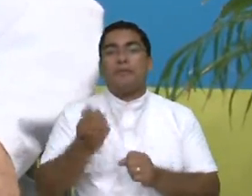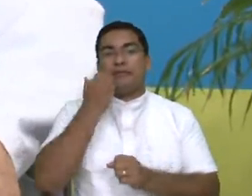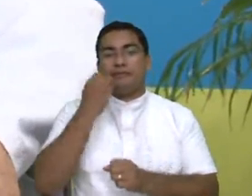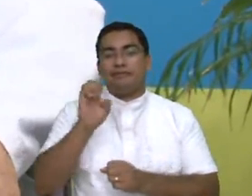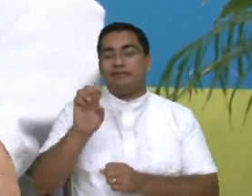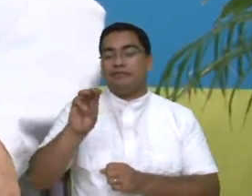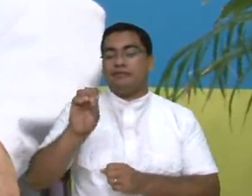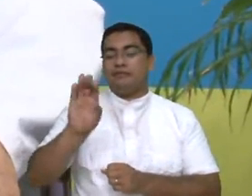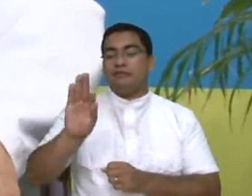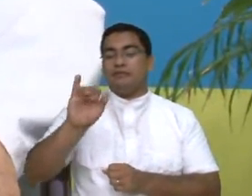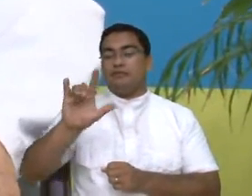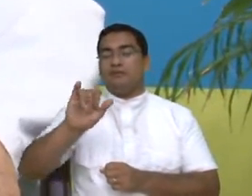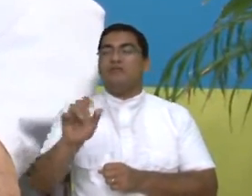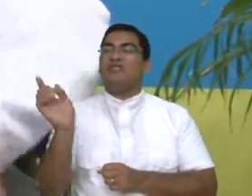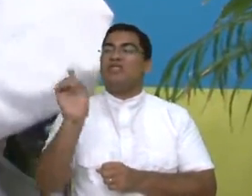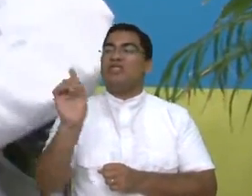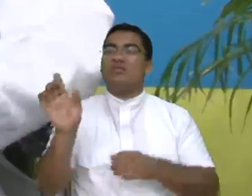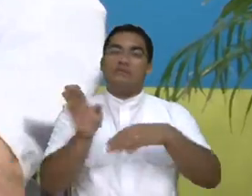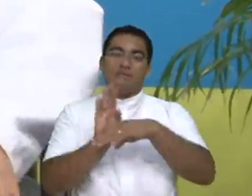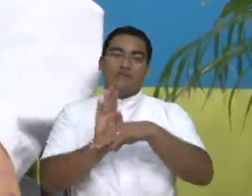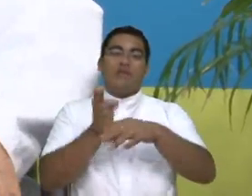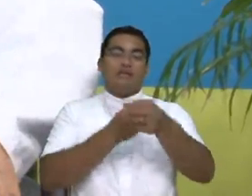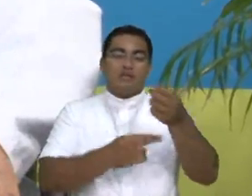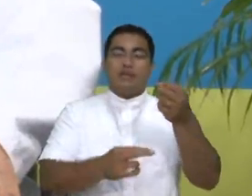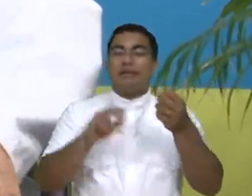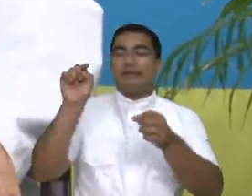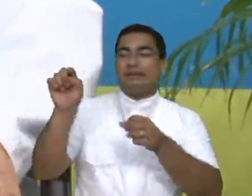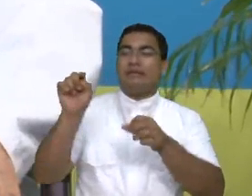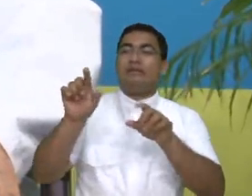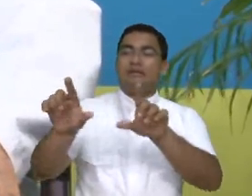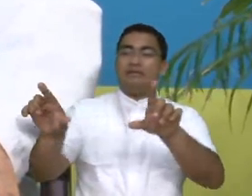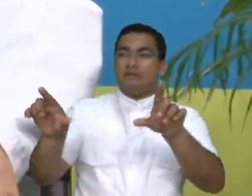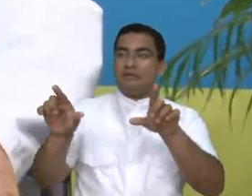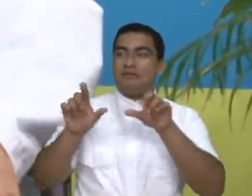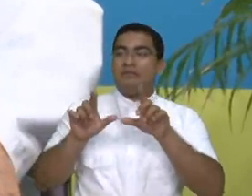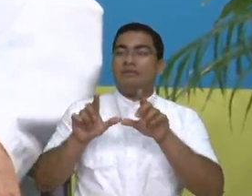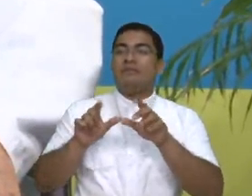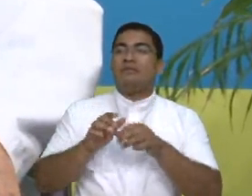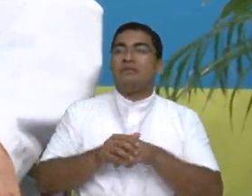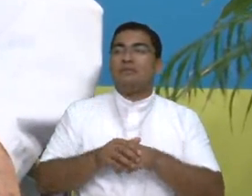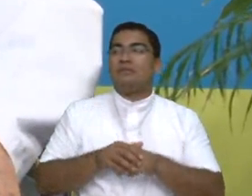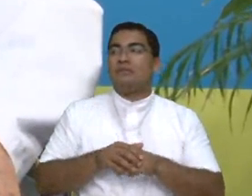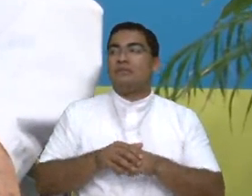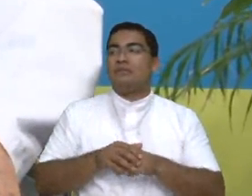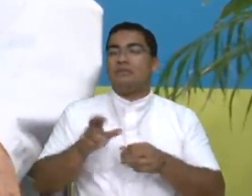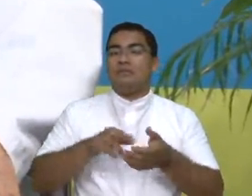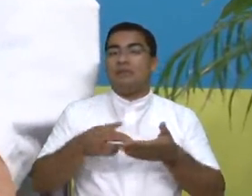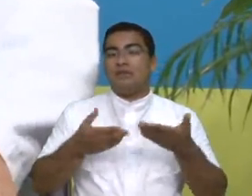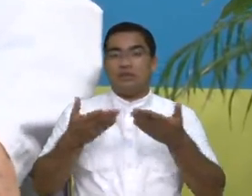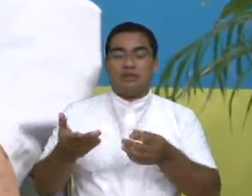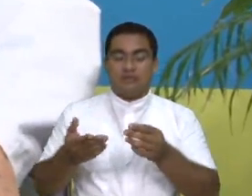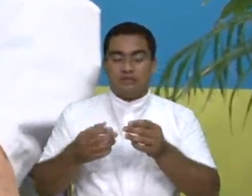se atienden en el banco de sangre, ¿verdad? Casualmente, pues por eso están, por eso me han invitado ustedes, ¿verdad? Esto, me imagino que le suministran plaquetas. Ya tenemos,